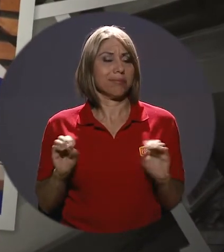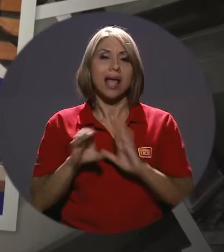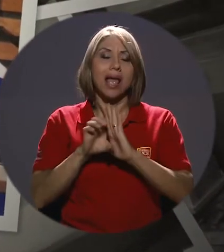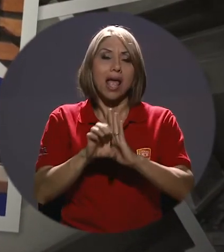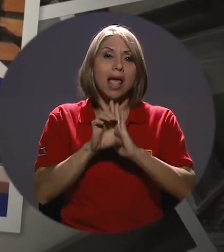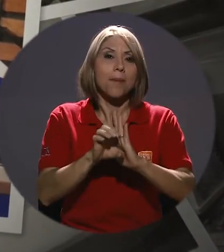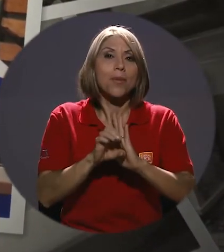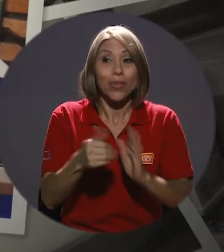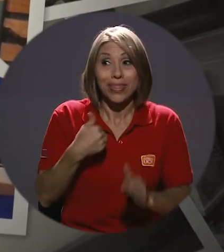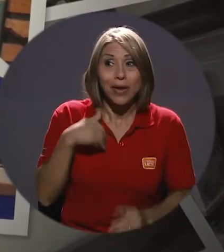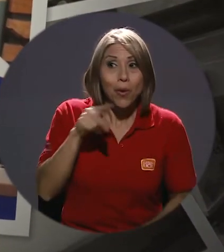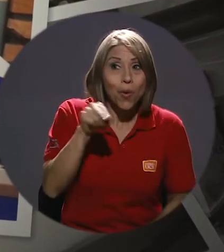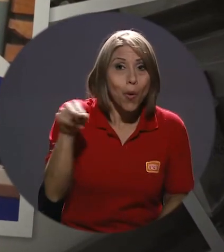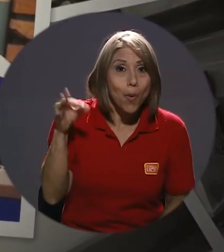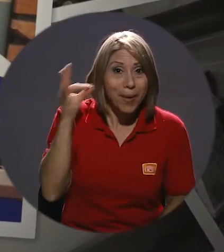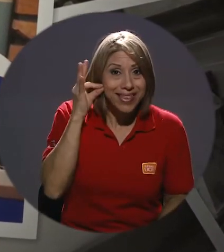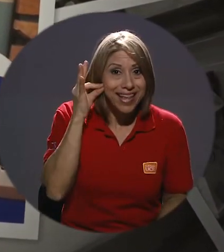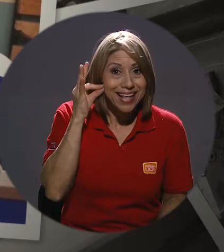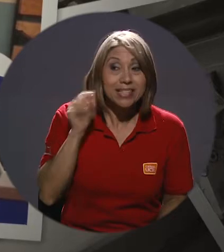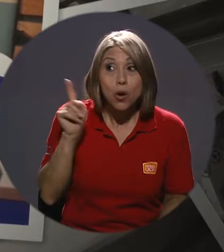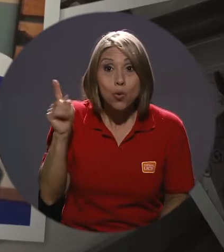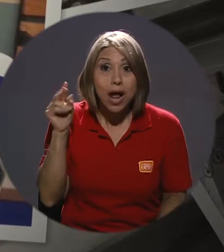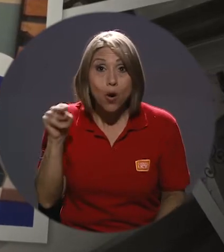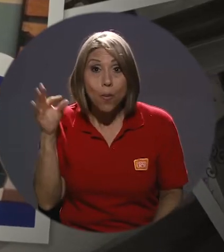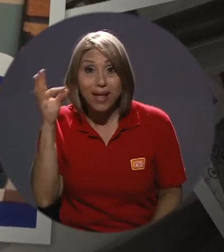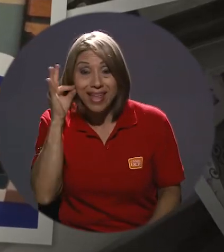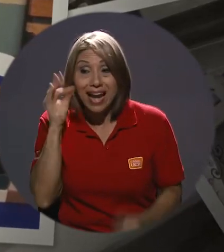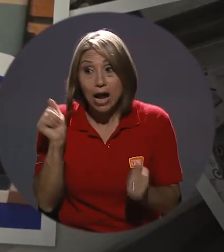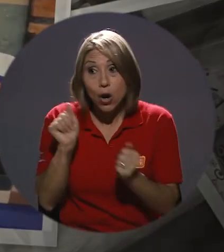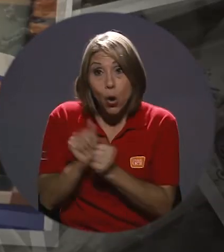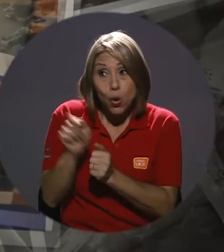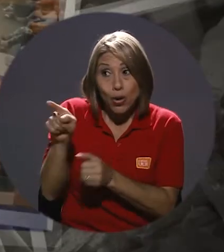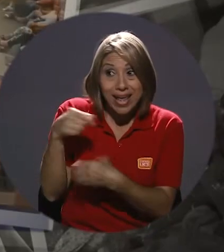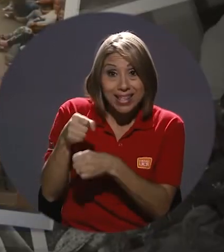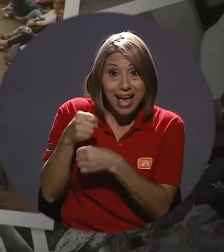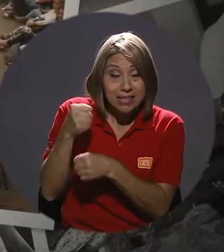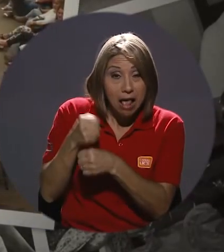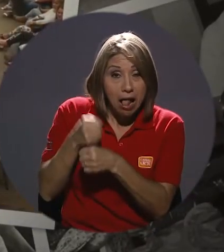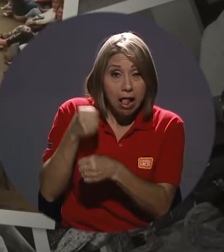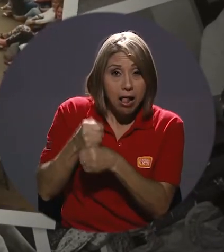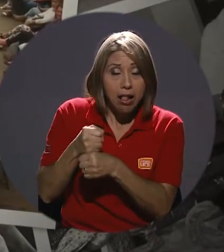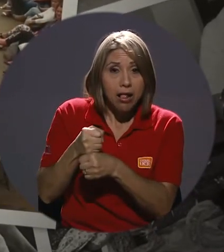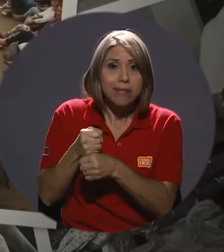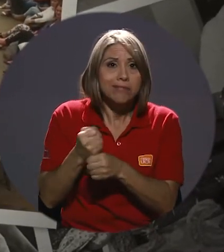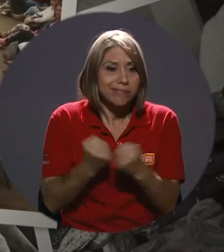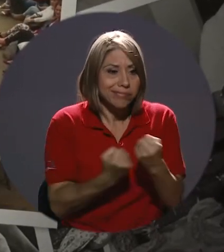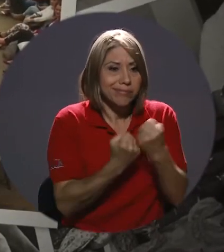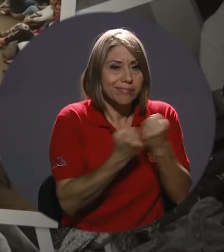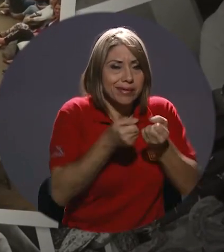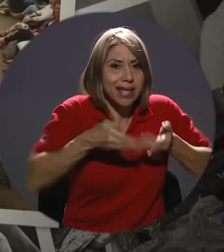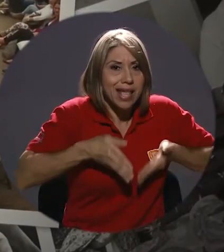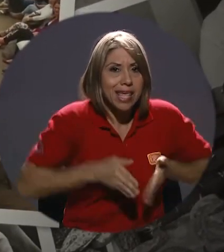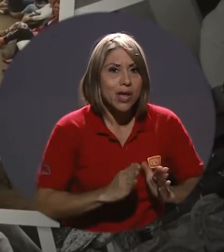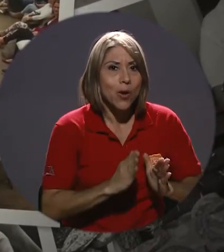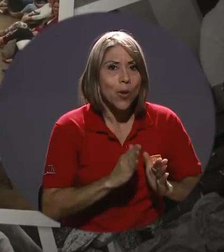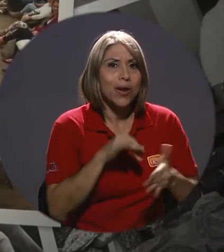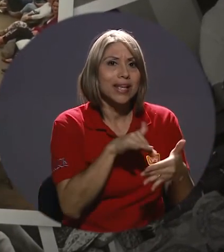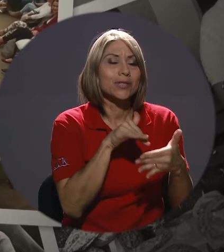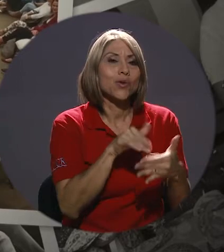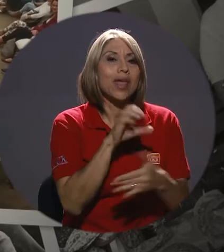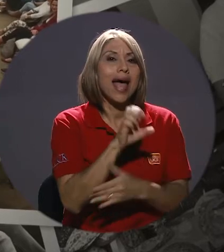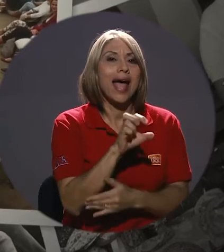cero. Un ejemplo, tengo compañeras una compañera que con eso saca adelante al hijo que estudia